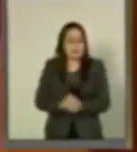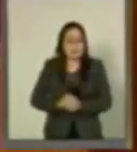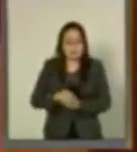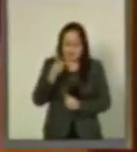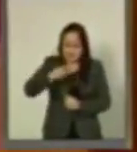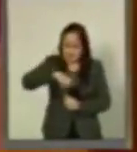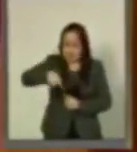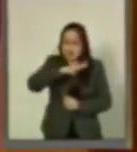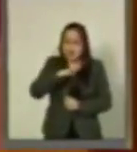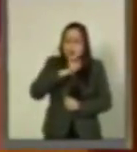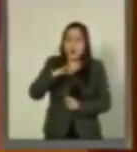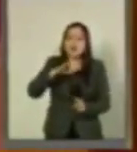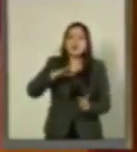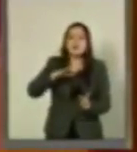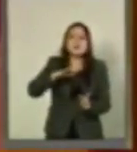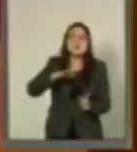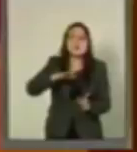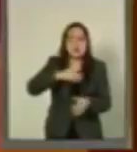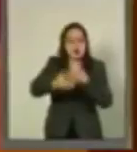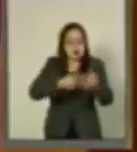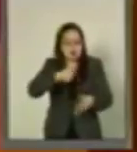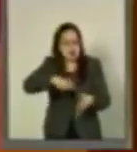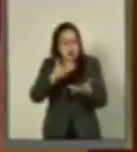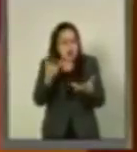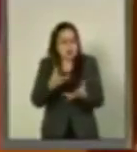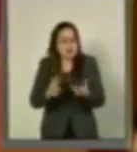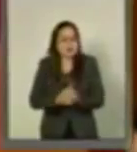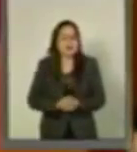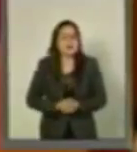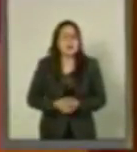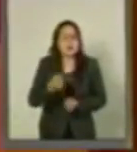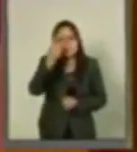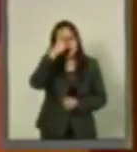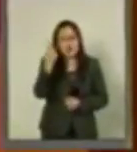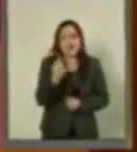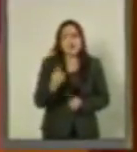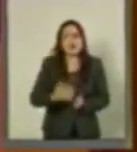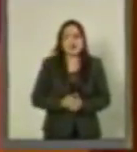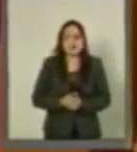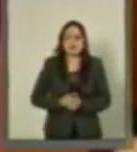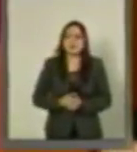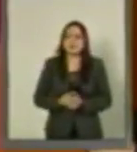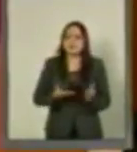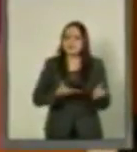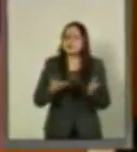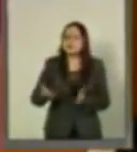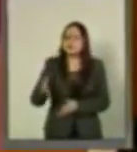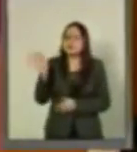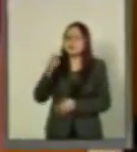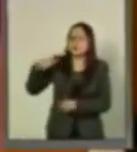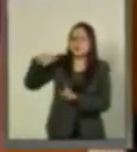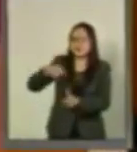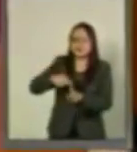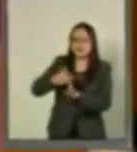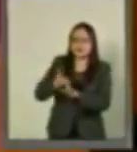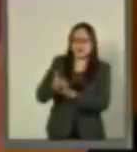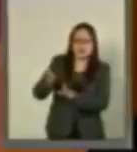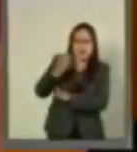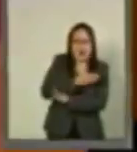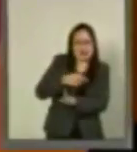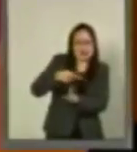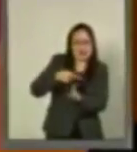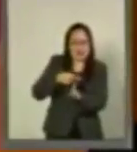procesos que hemos venido haciendo, para que a diferencia de lo que antes no se